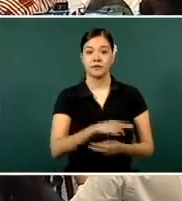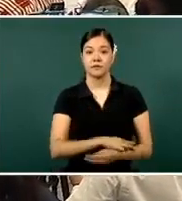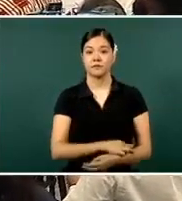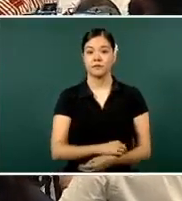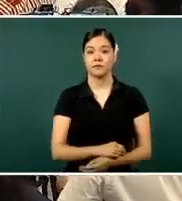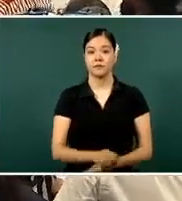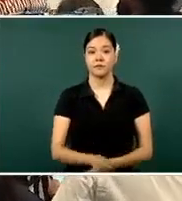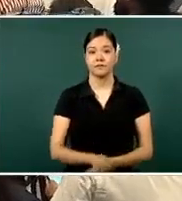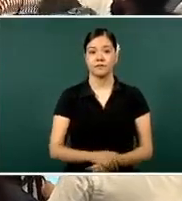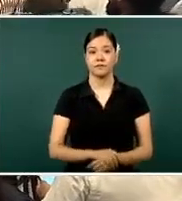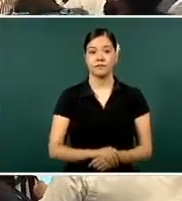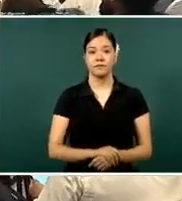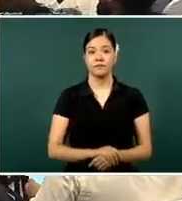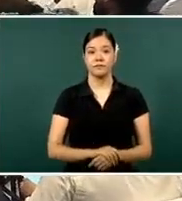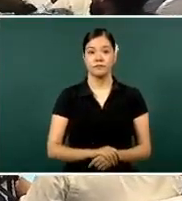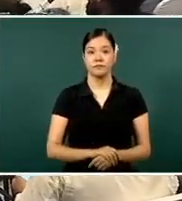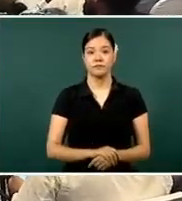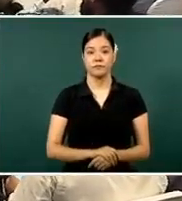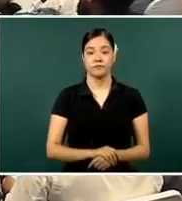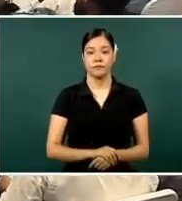Un